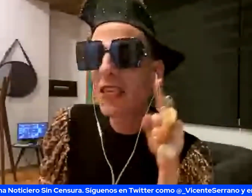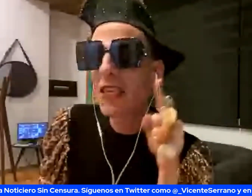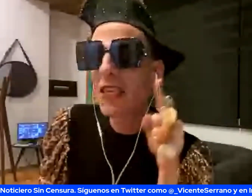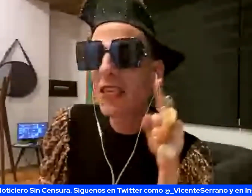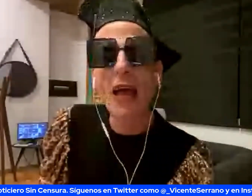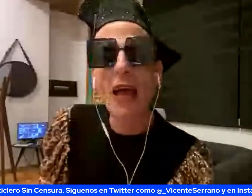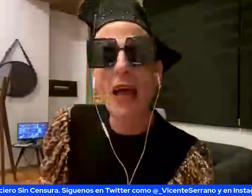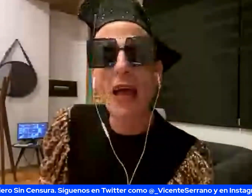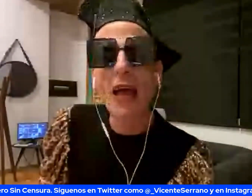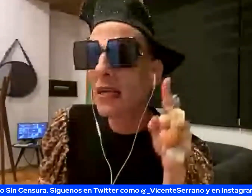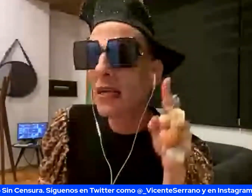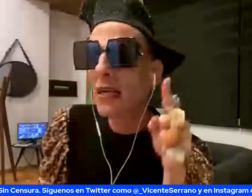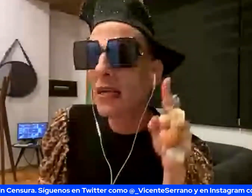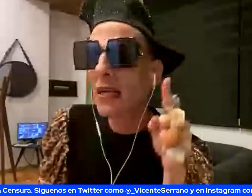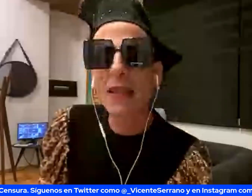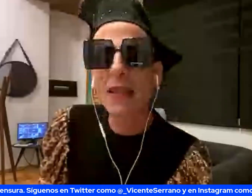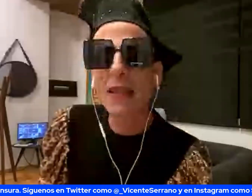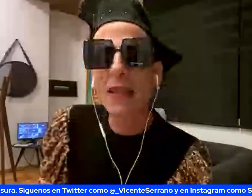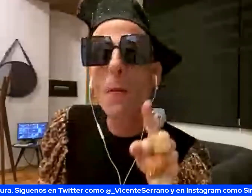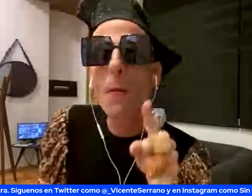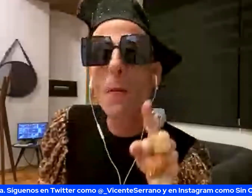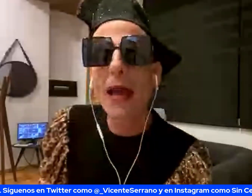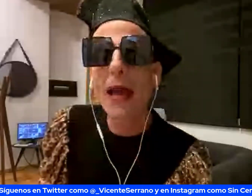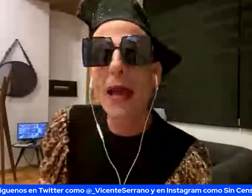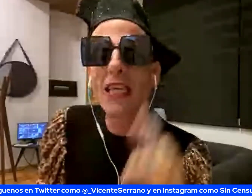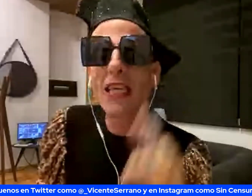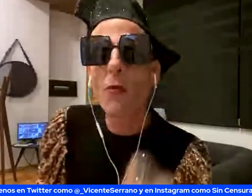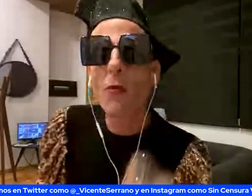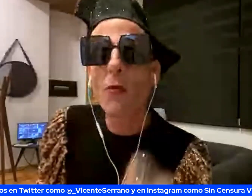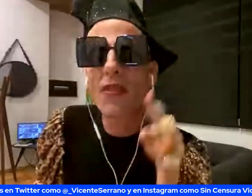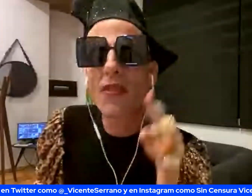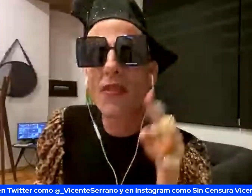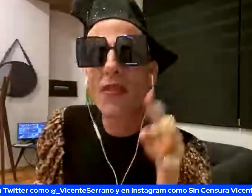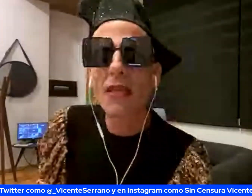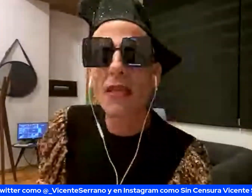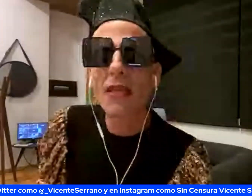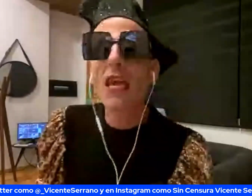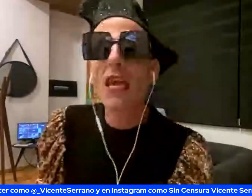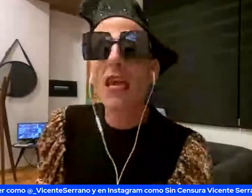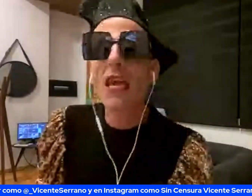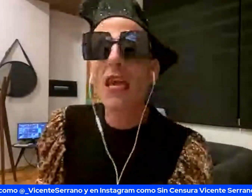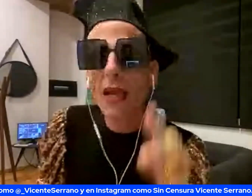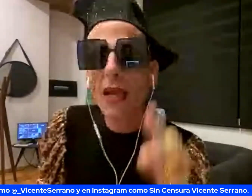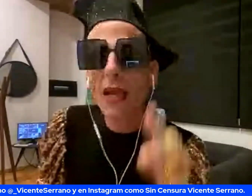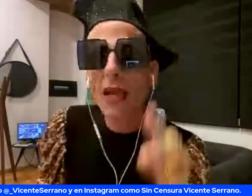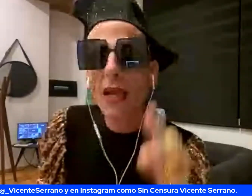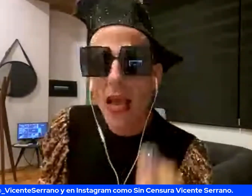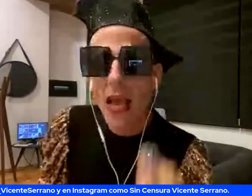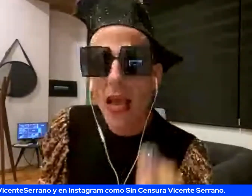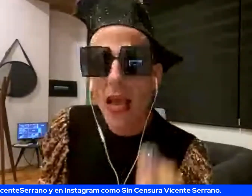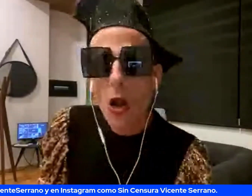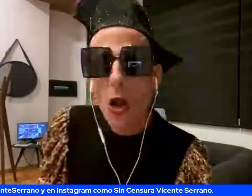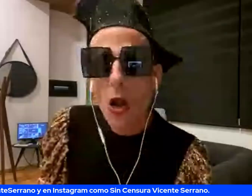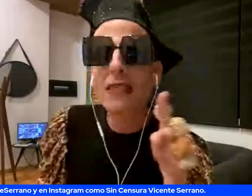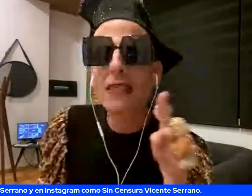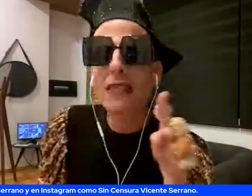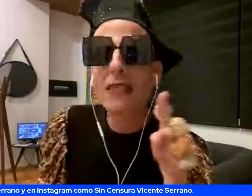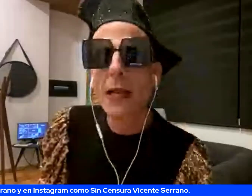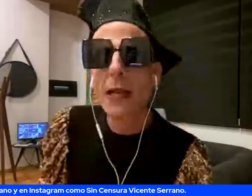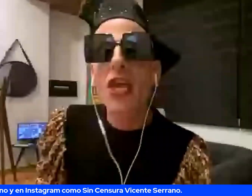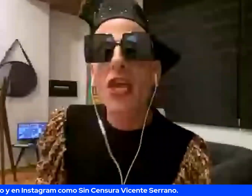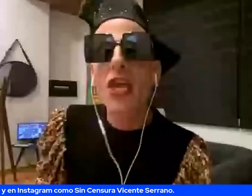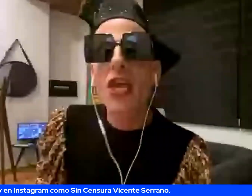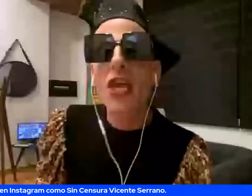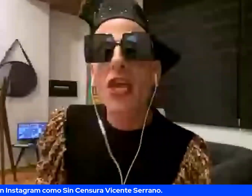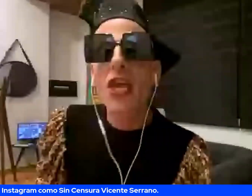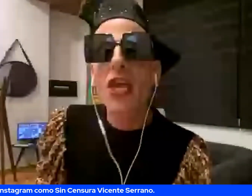crisis alimentaria, crisis energética. No me vengan, y sí voy a defender este país y voy a seguir defendiendo lo que se haga bien.